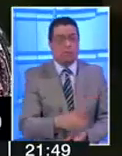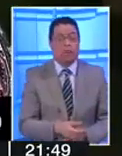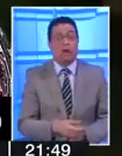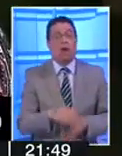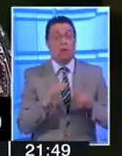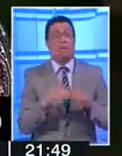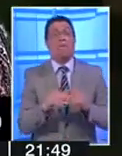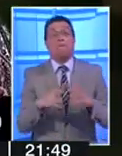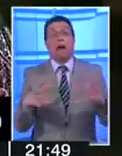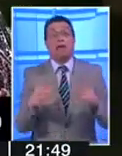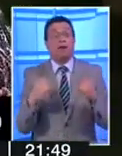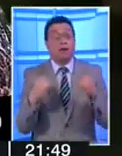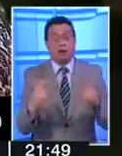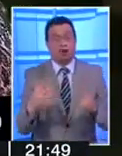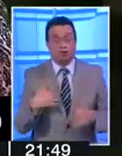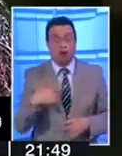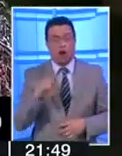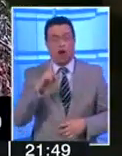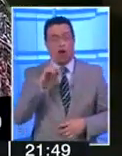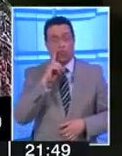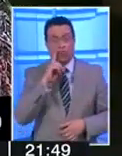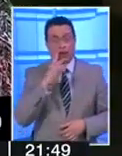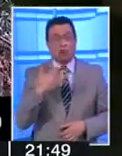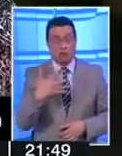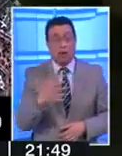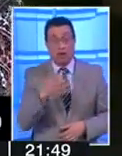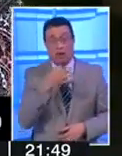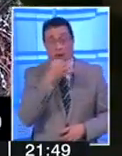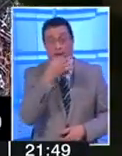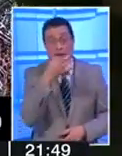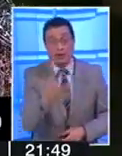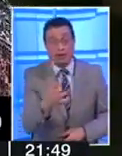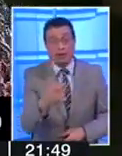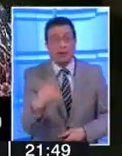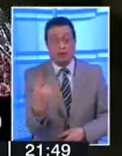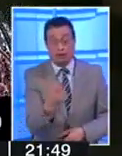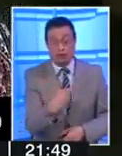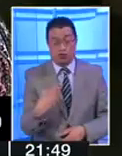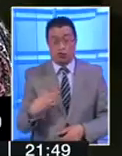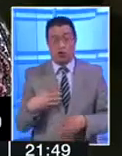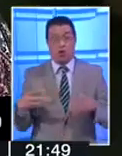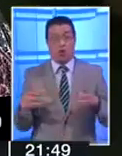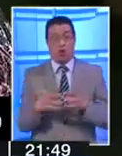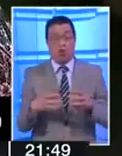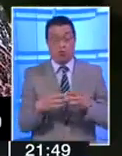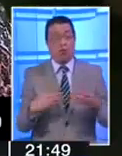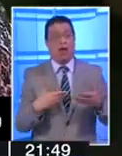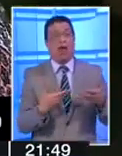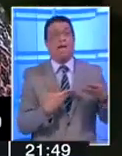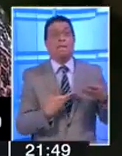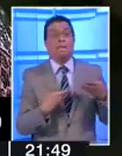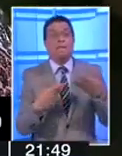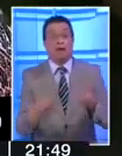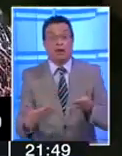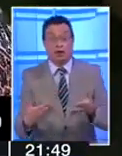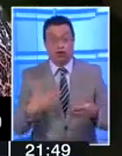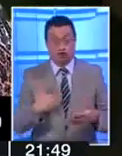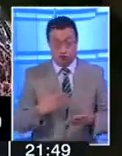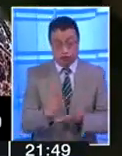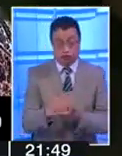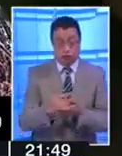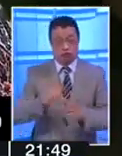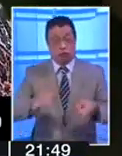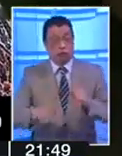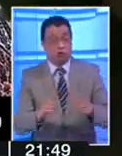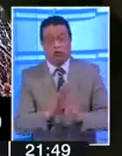más información yo no tengo al respecto porque, tal como te dije, nuestra agrupación está invitada, no es organizadora,